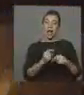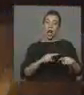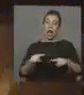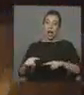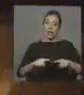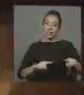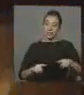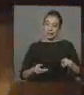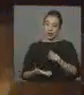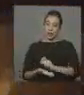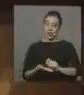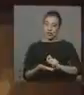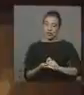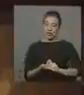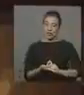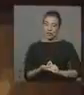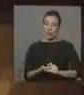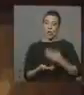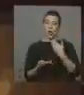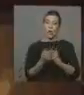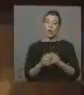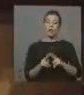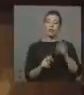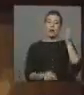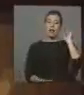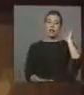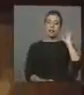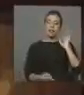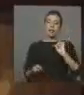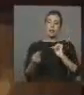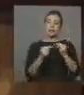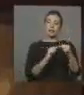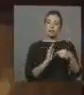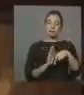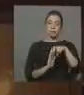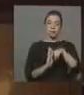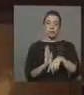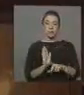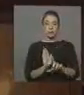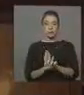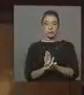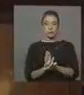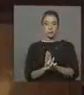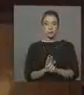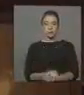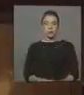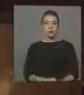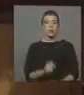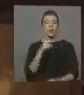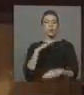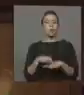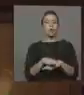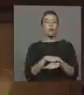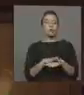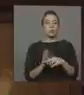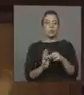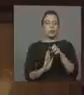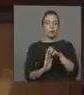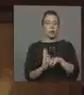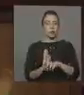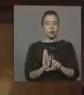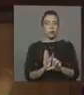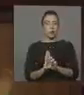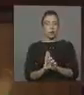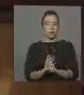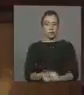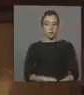dichas secretarías durante las sesiones en que se discutió este proyecto de ley. ¿Cuáles son los fundamentos del proyecto de ley contenido